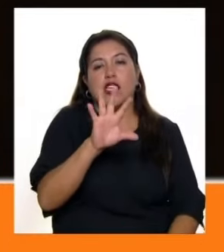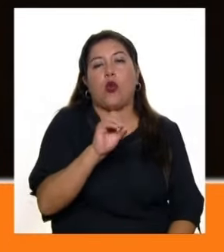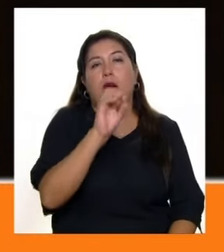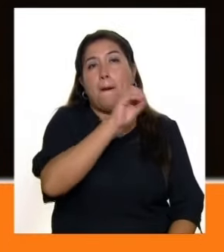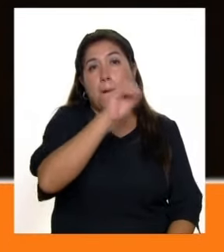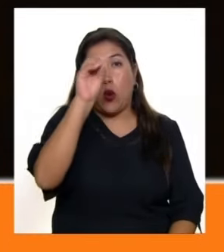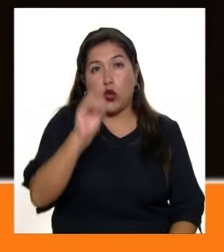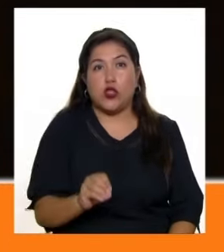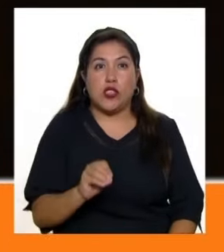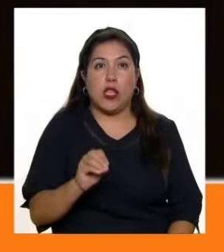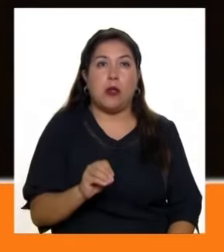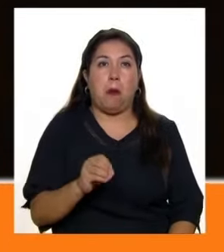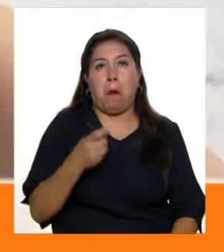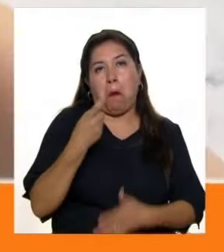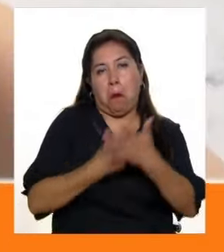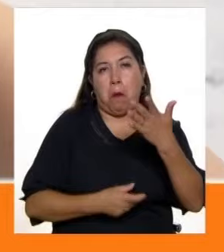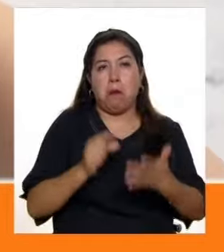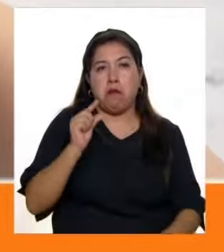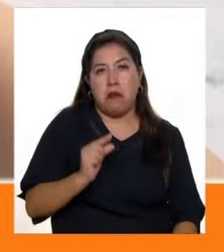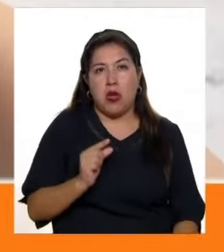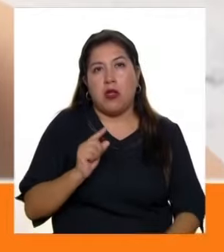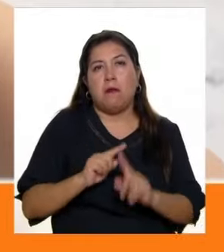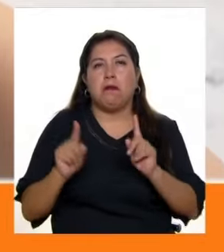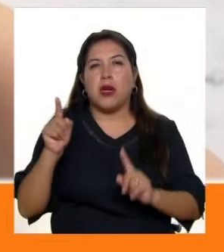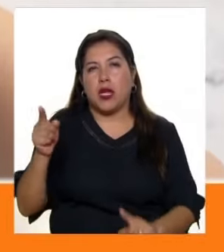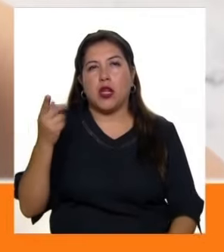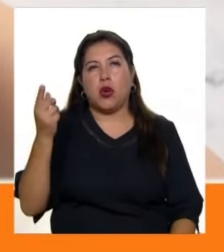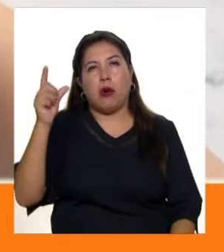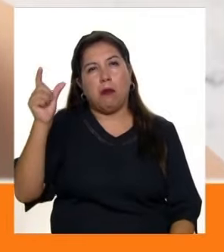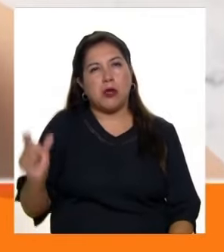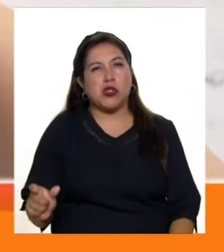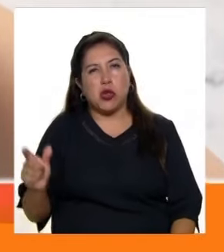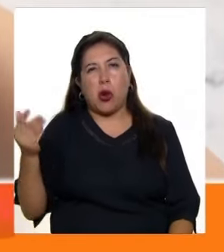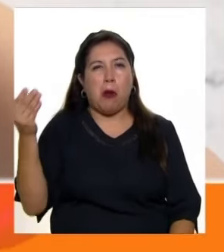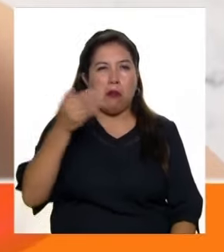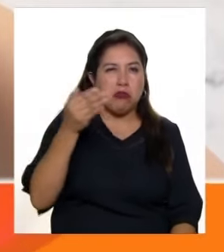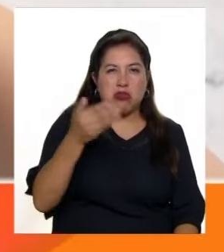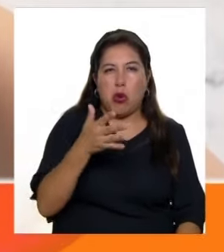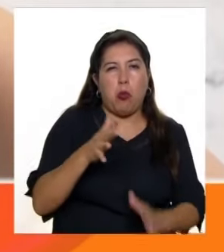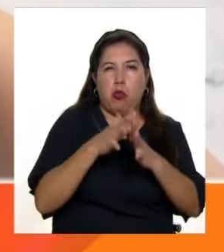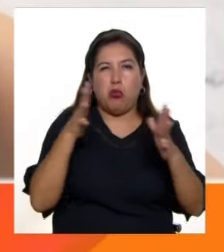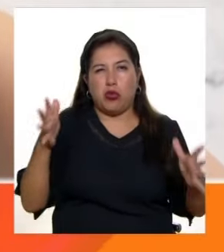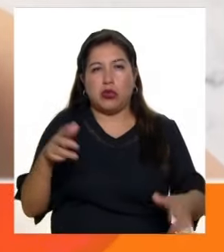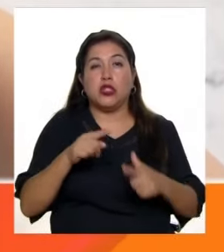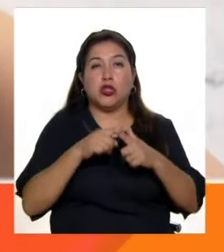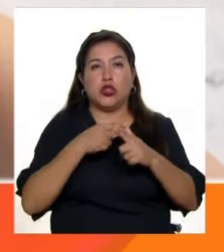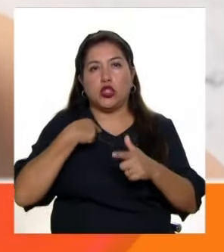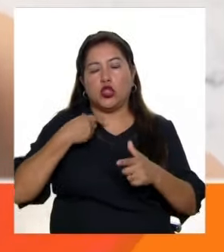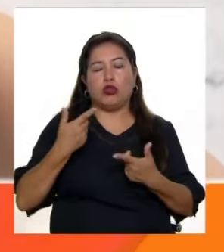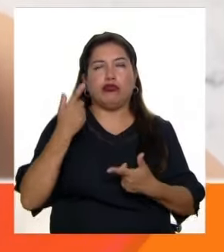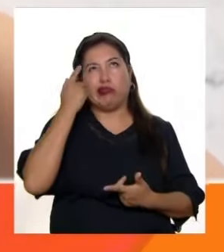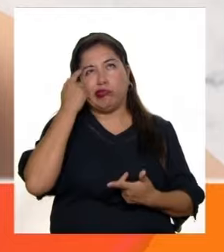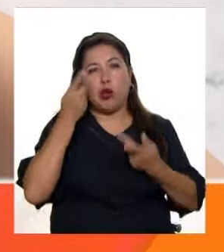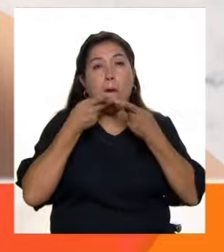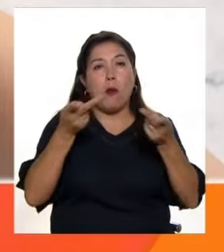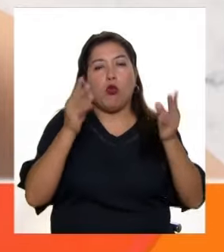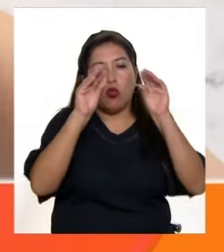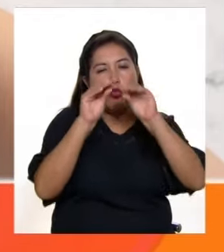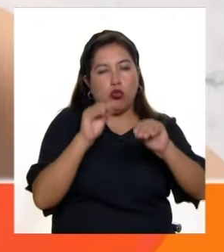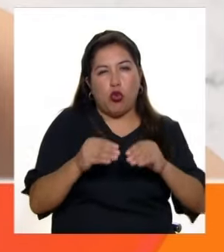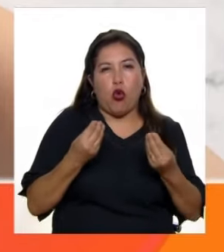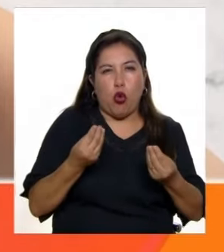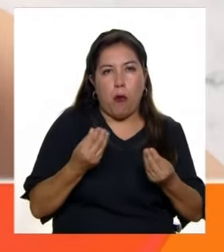a tener una idea de ese cliente recurrente. Tal vez sean muy pocos. Entonces, haz promociones que tú puedas manejar y que luego, cuando retorne